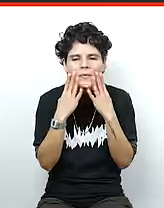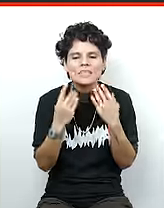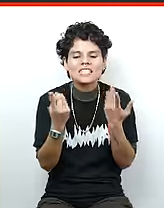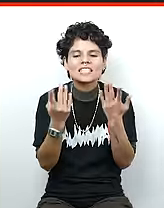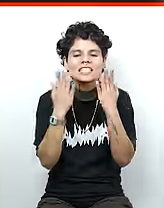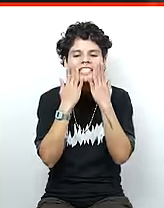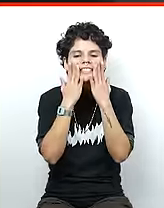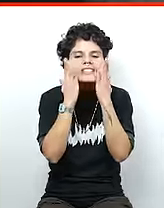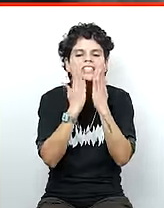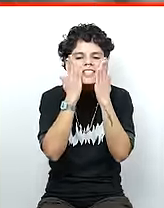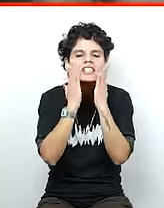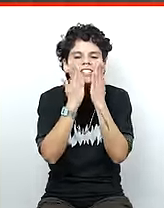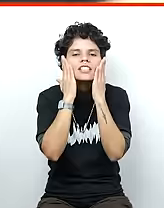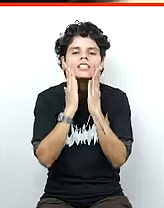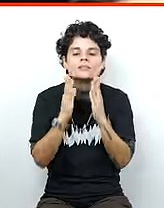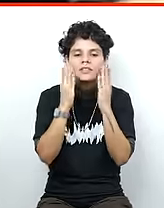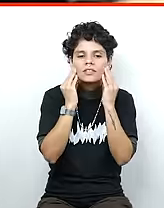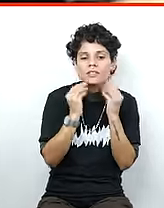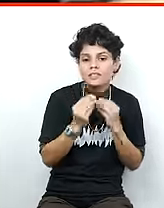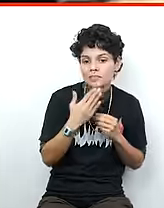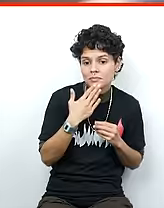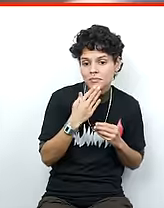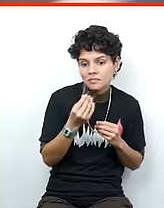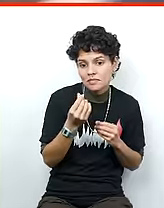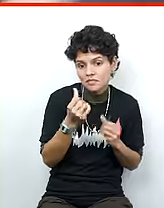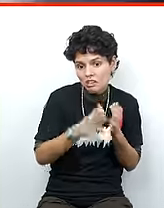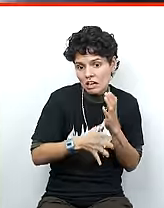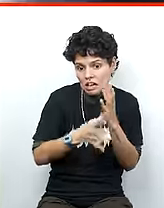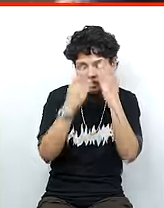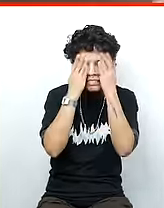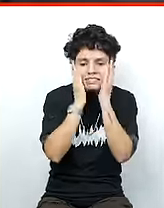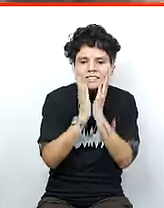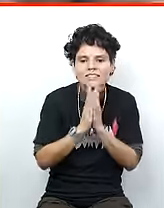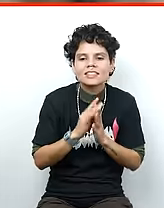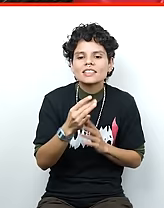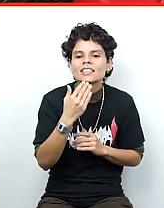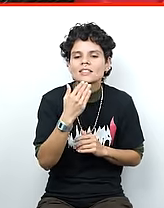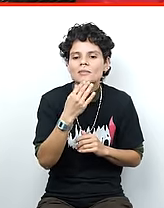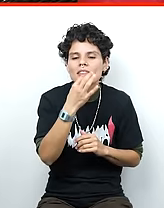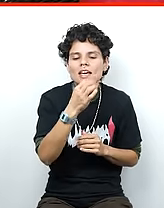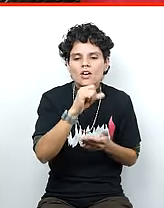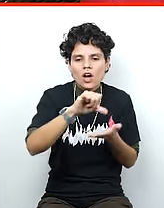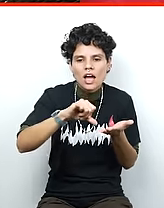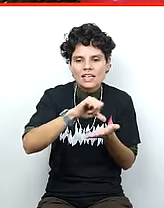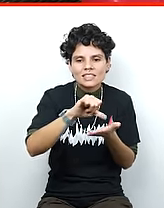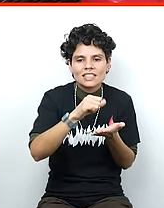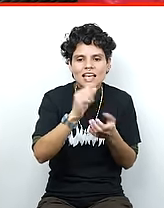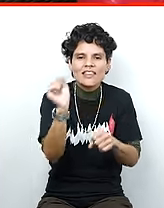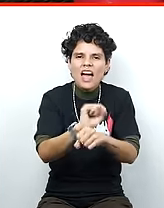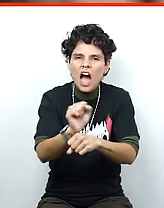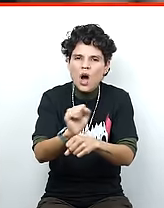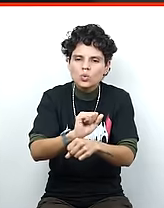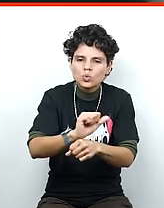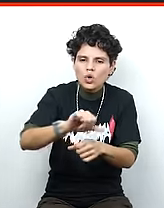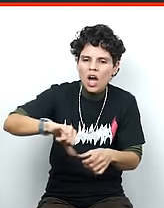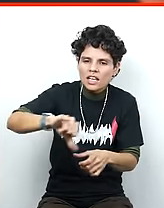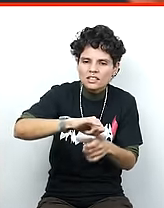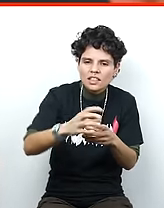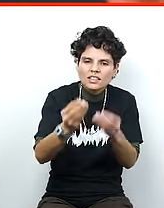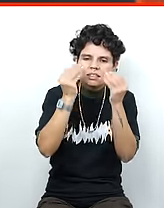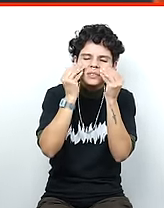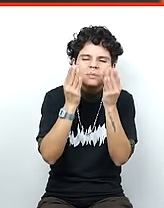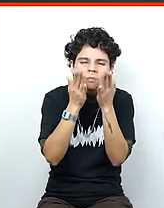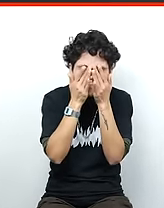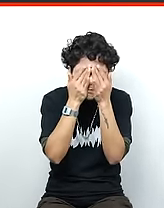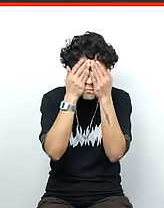cremas, aceite, qué bueno me eché la. ¿Te has quemado, por no, me dijeron una vez un buen viejo, echa de aceite de carro, de auto. También me eché un